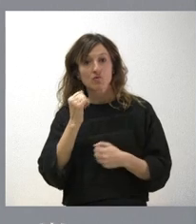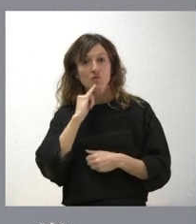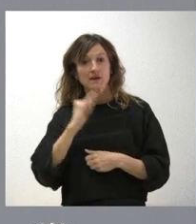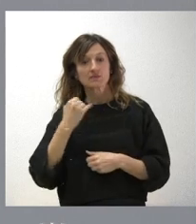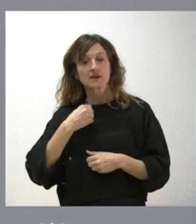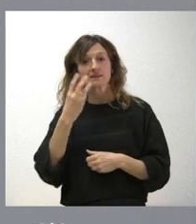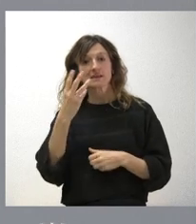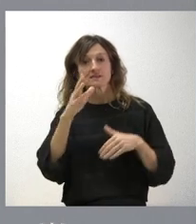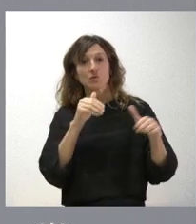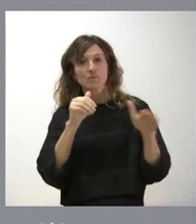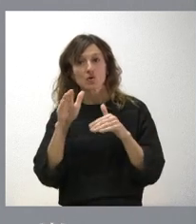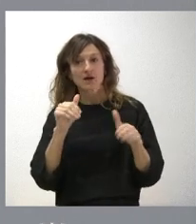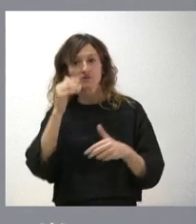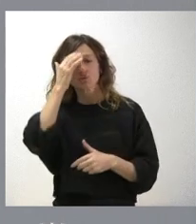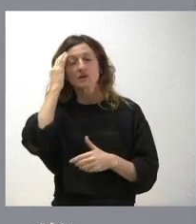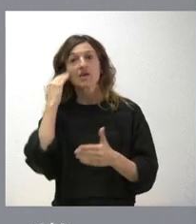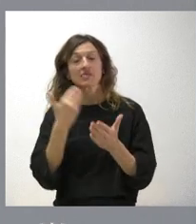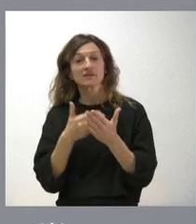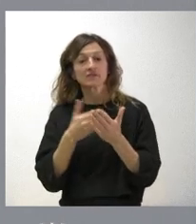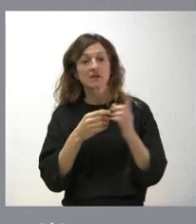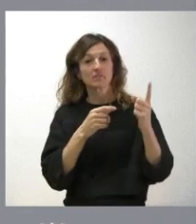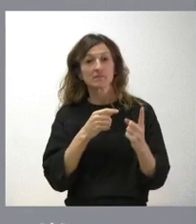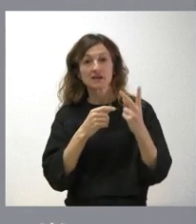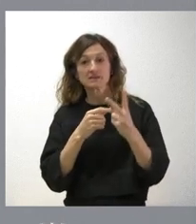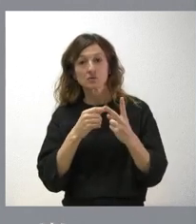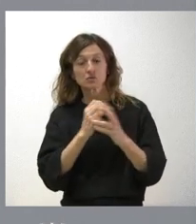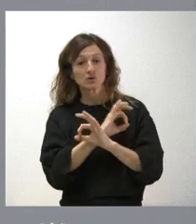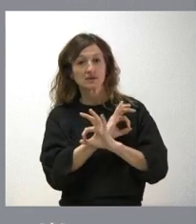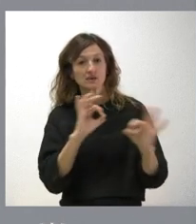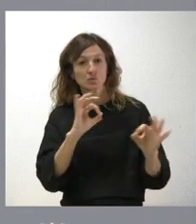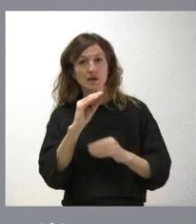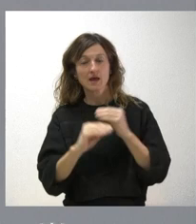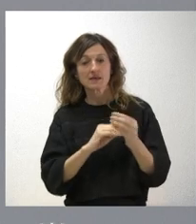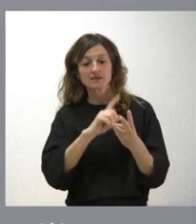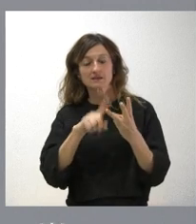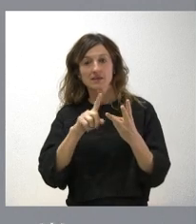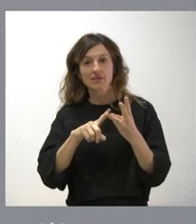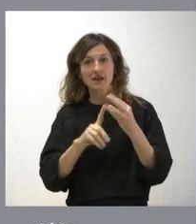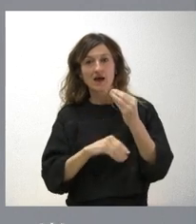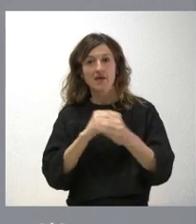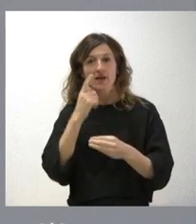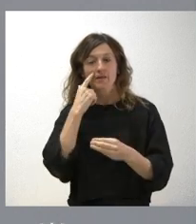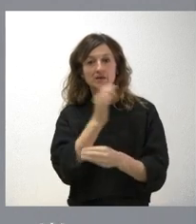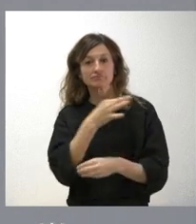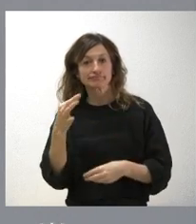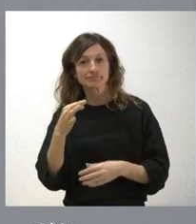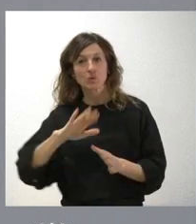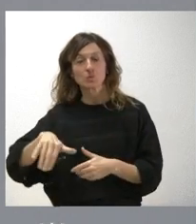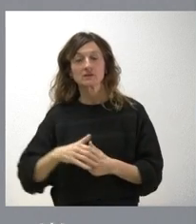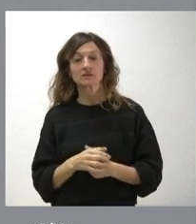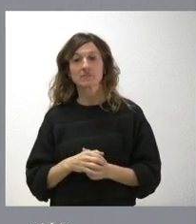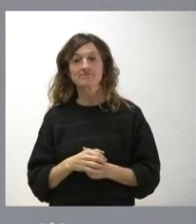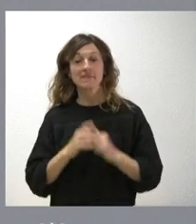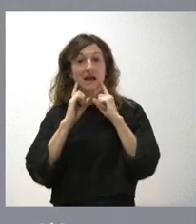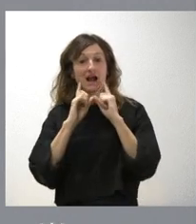convocatoria lo que certifica que ni la primera ni la segunda estuvieron bien hechas porque tenemos que hacer una tercera para ver si acertamos a la última No pues este es el